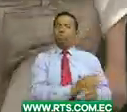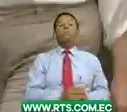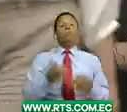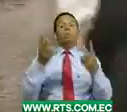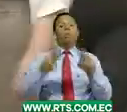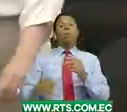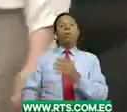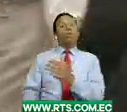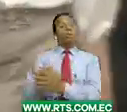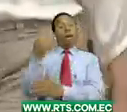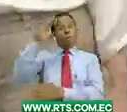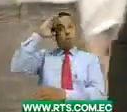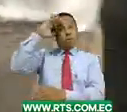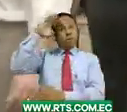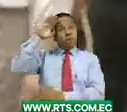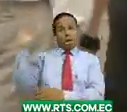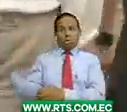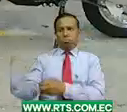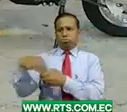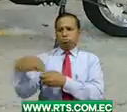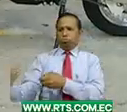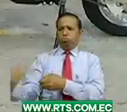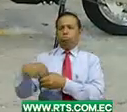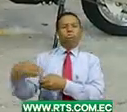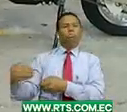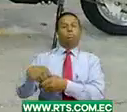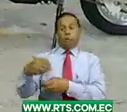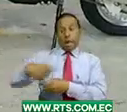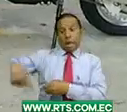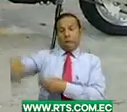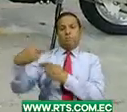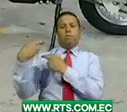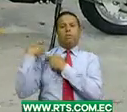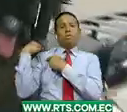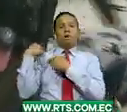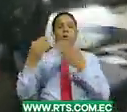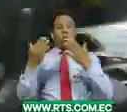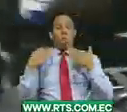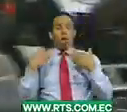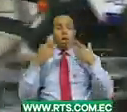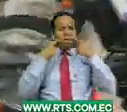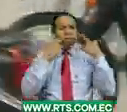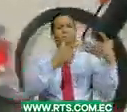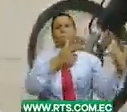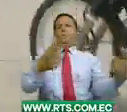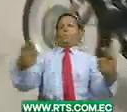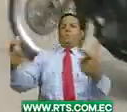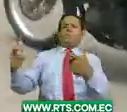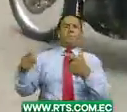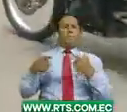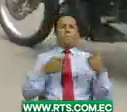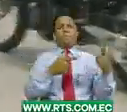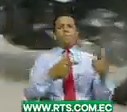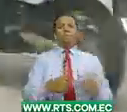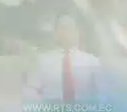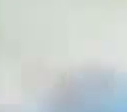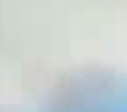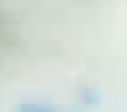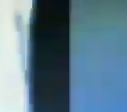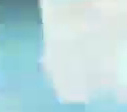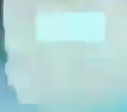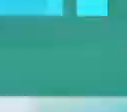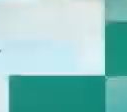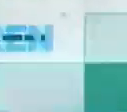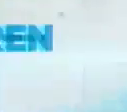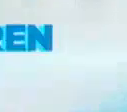policiales, los mismos que estarán patrullando la urbe porteña, informó Carlos Julio Gurumendi.